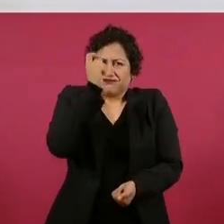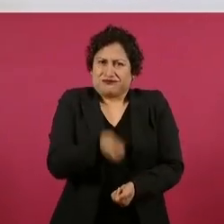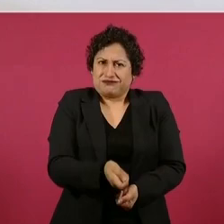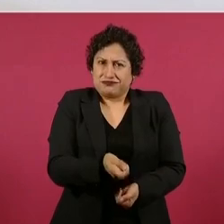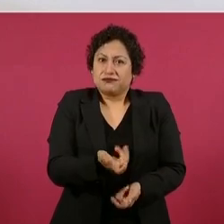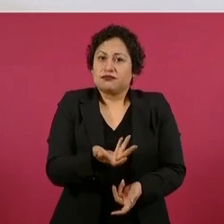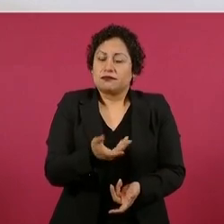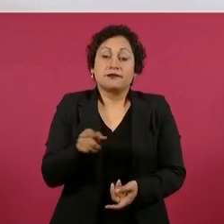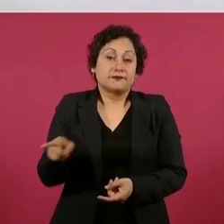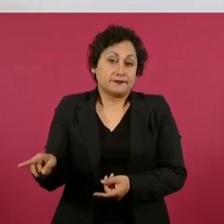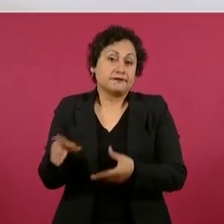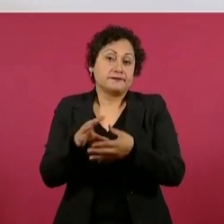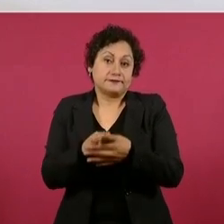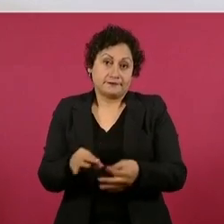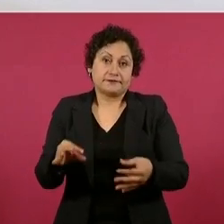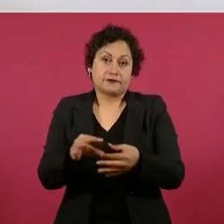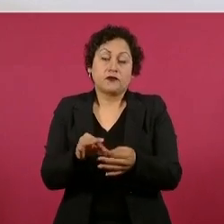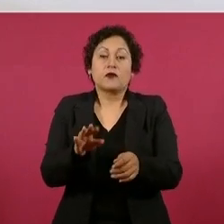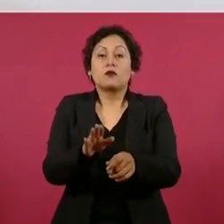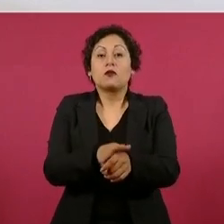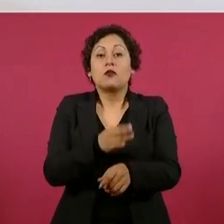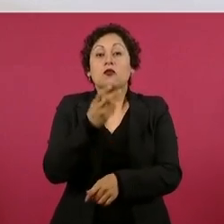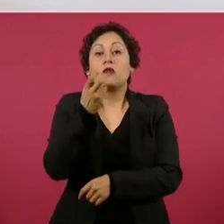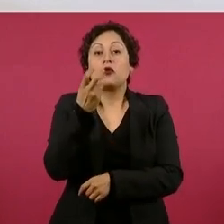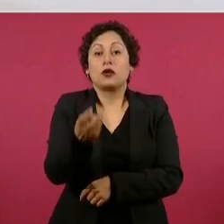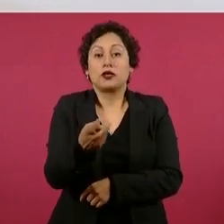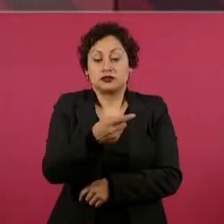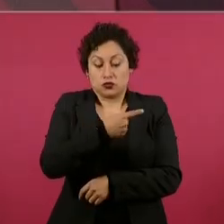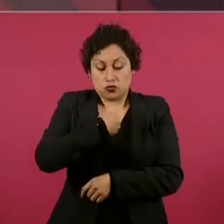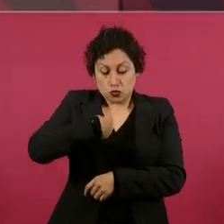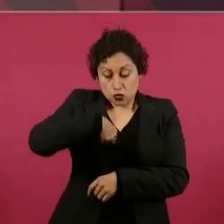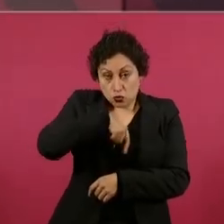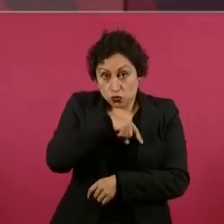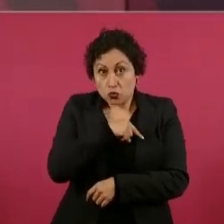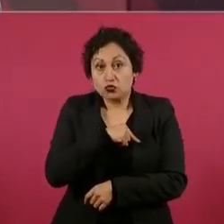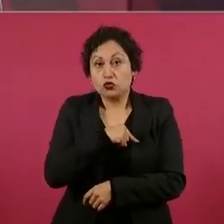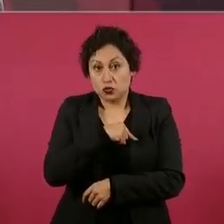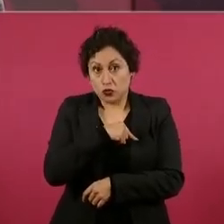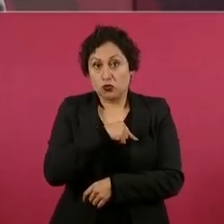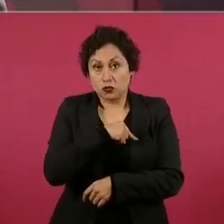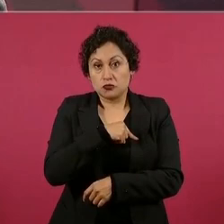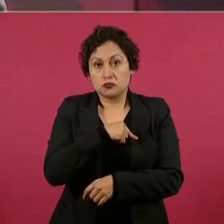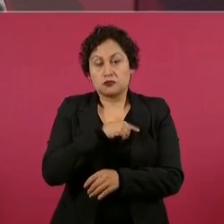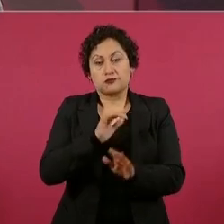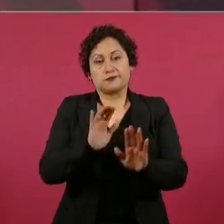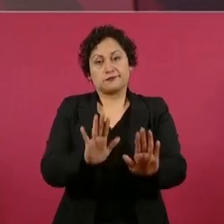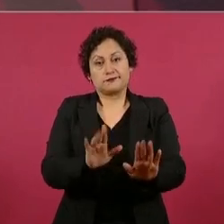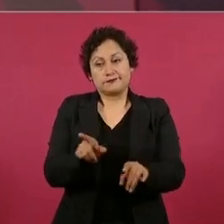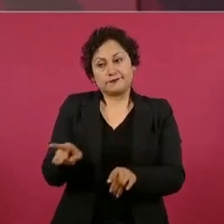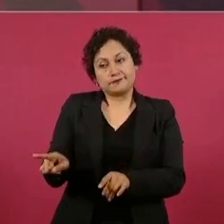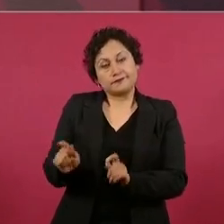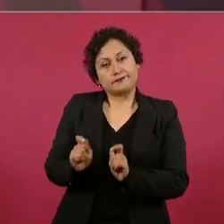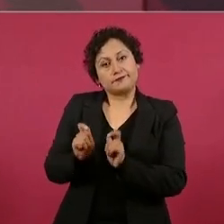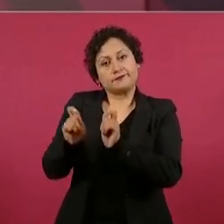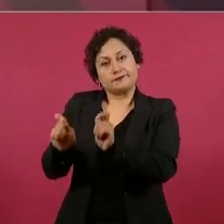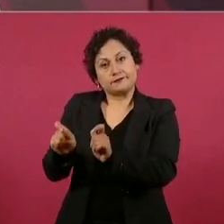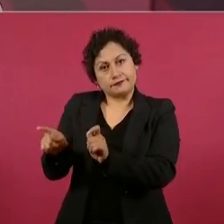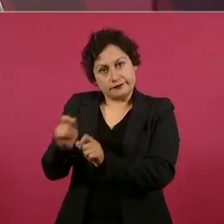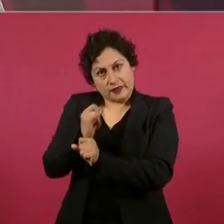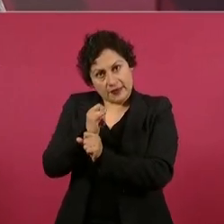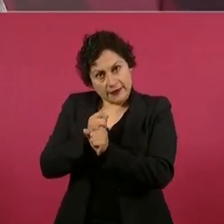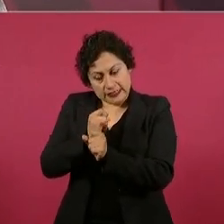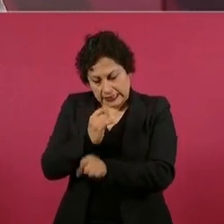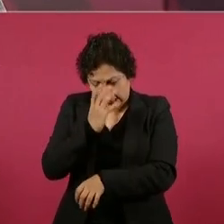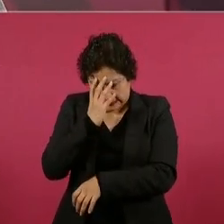Por eso nosotros queremos que se haga una investigación a fondo, seria,